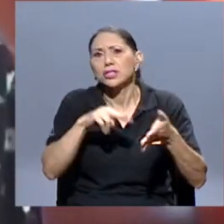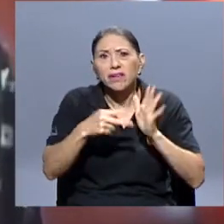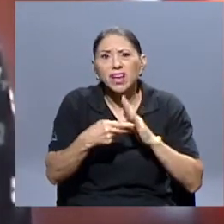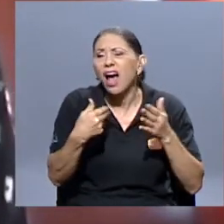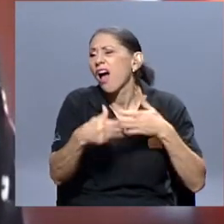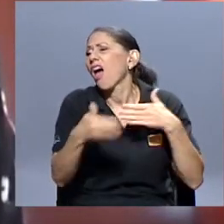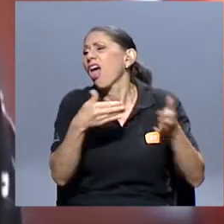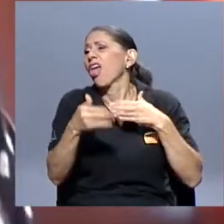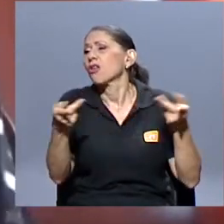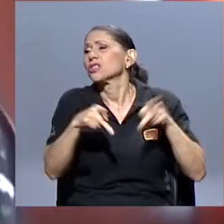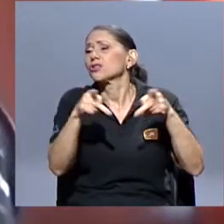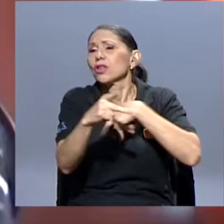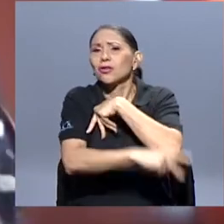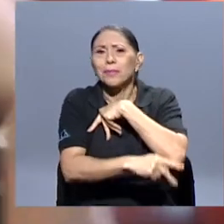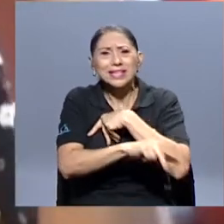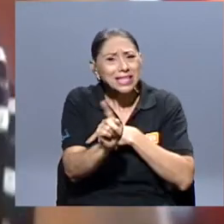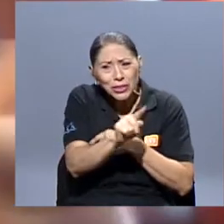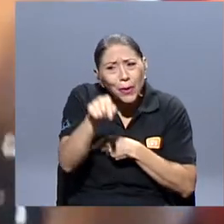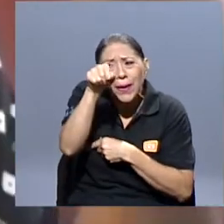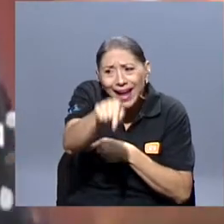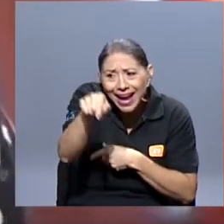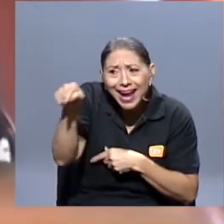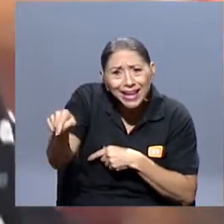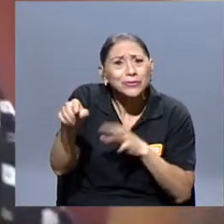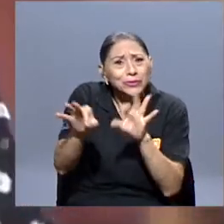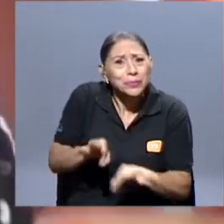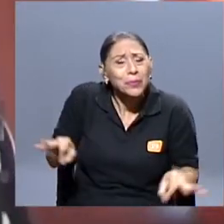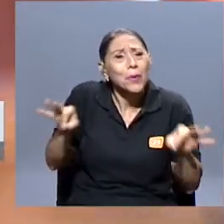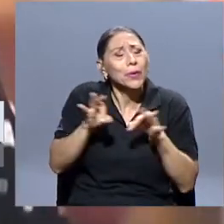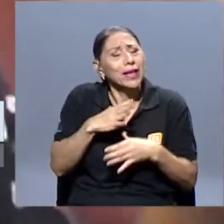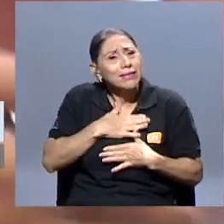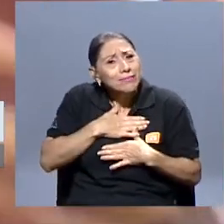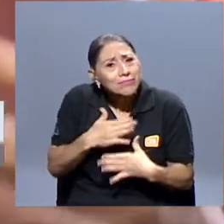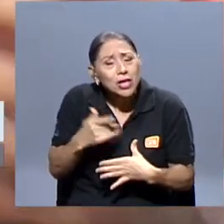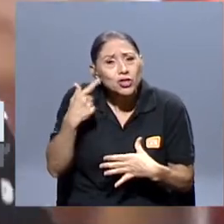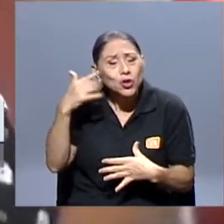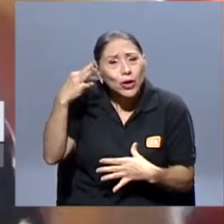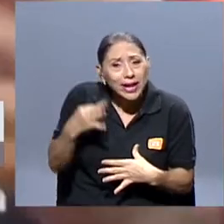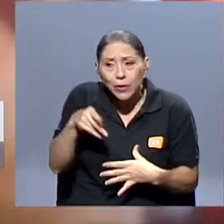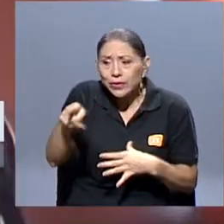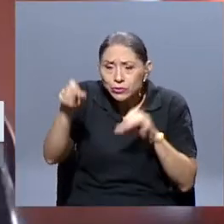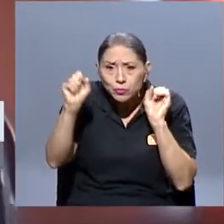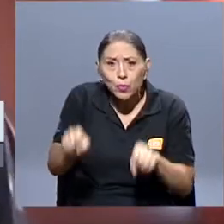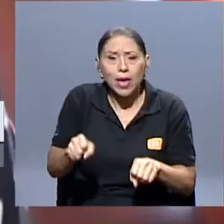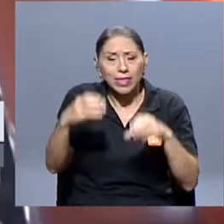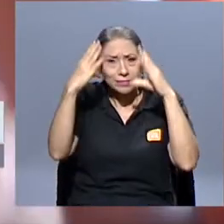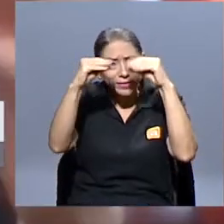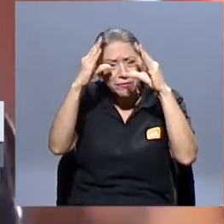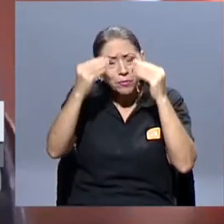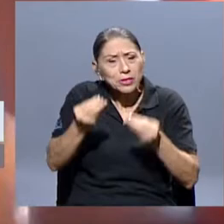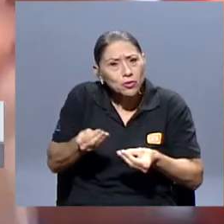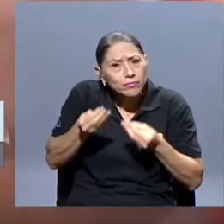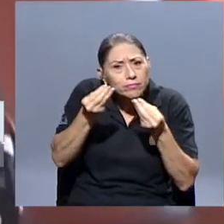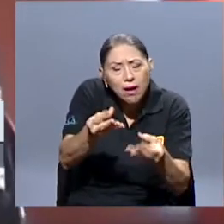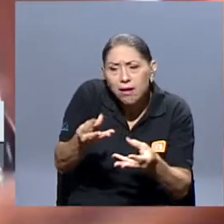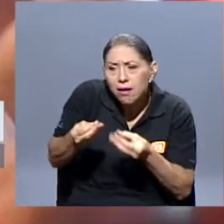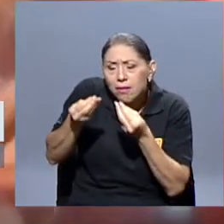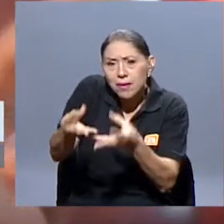que gustosamente podrían aportar si con información, si con ciencia se les da un